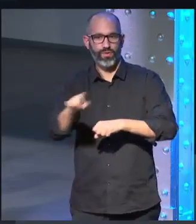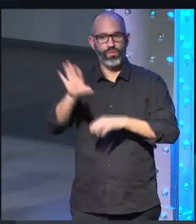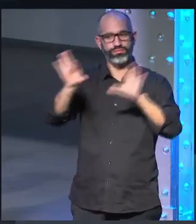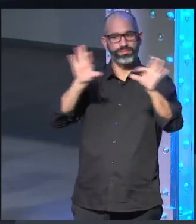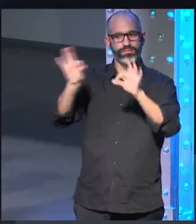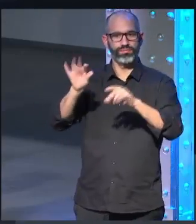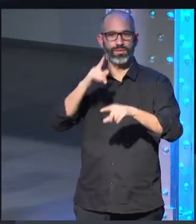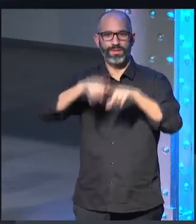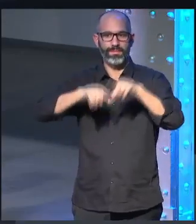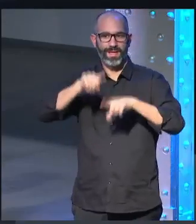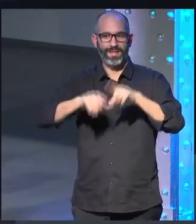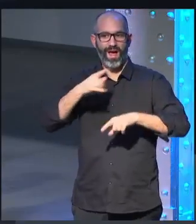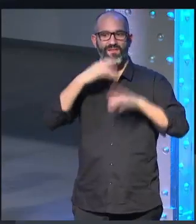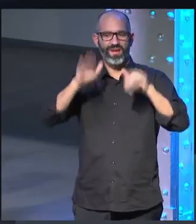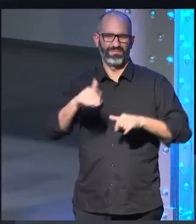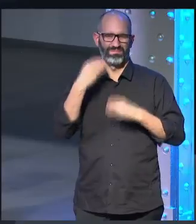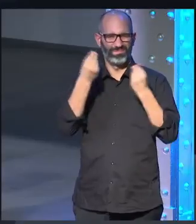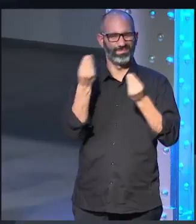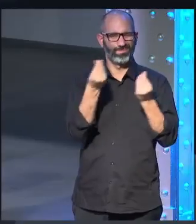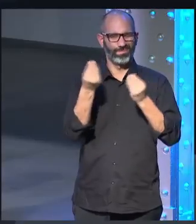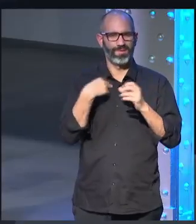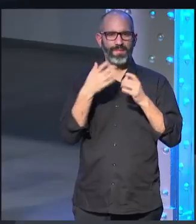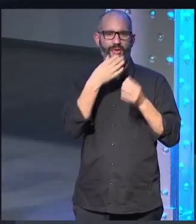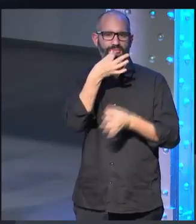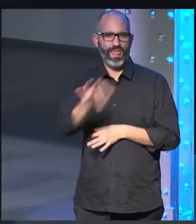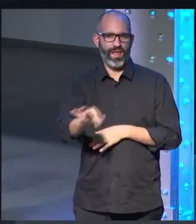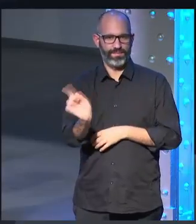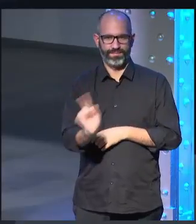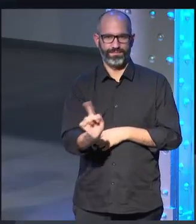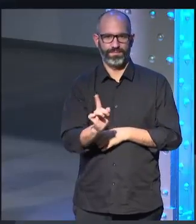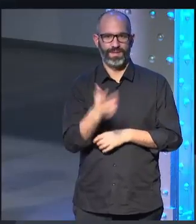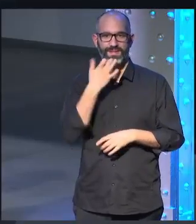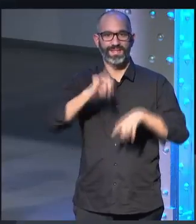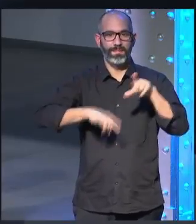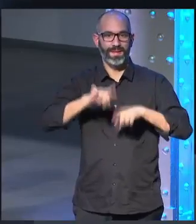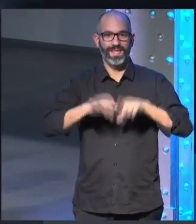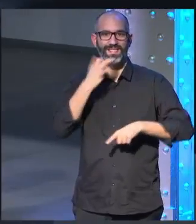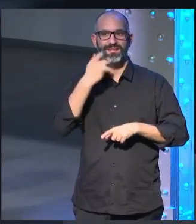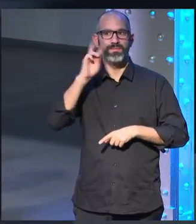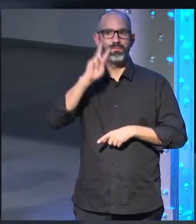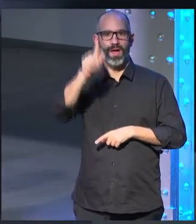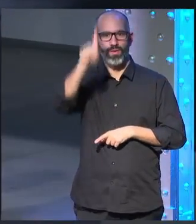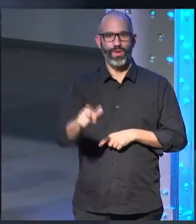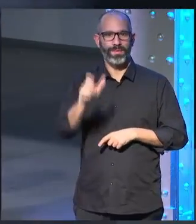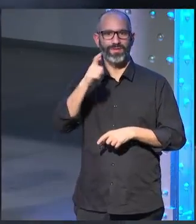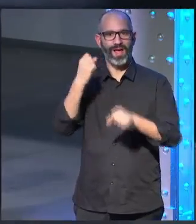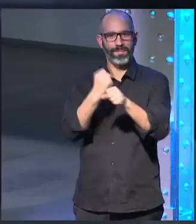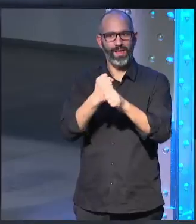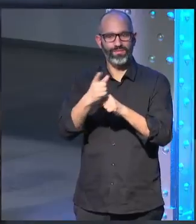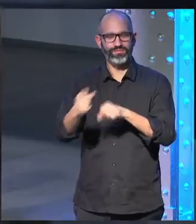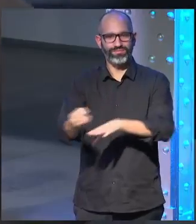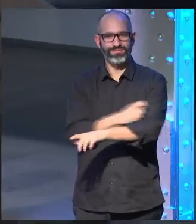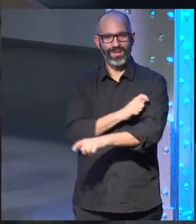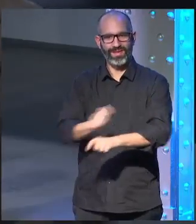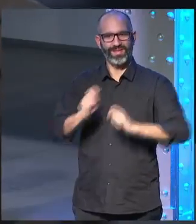muchas veces optan por no trabajar ahí, ¿no? Simplemente el hecho de que haya un empleado que les motiva, que les seduce, pues es un